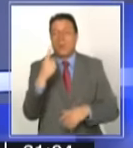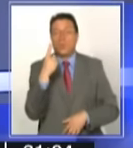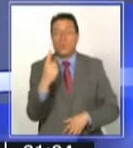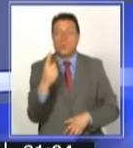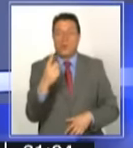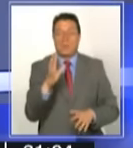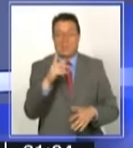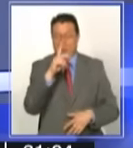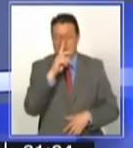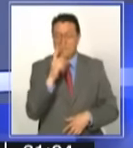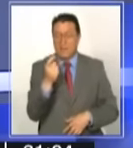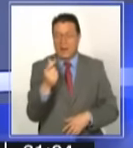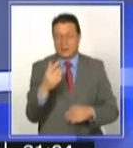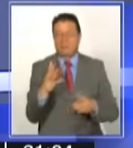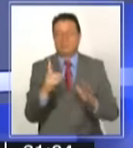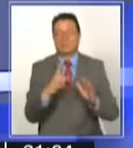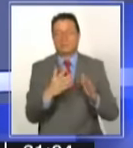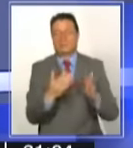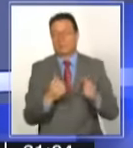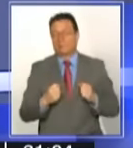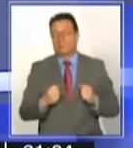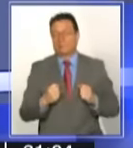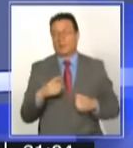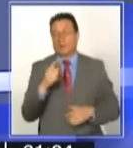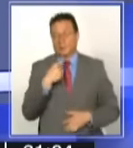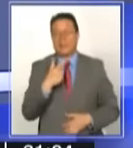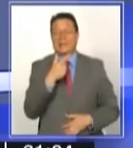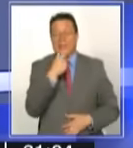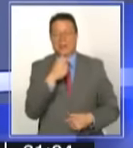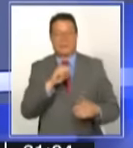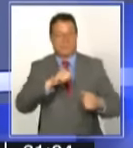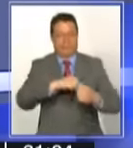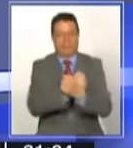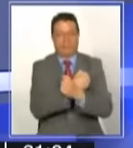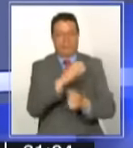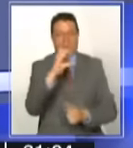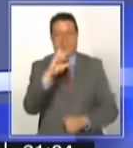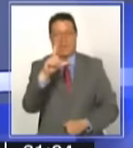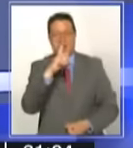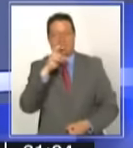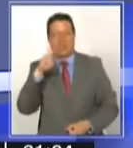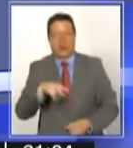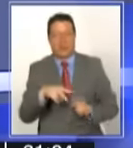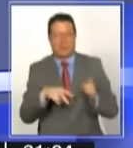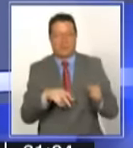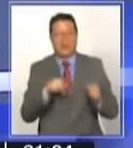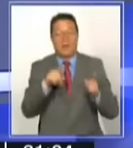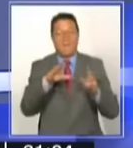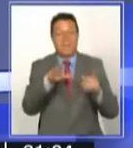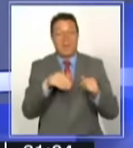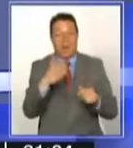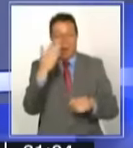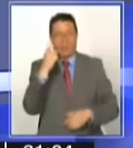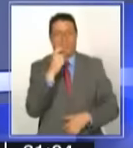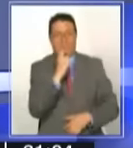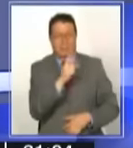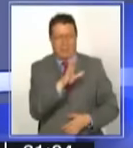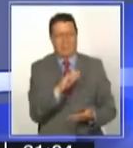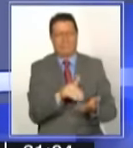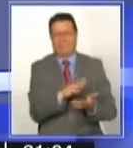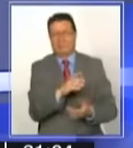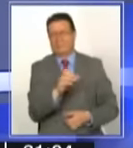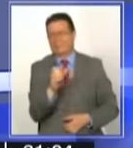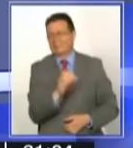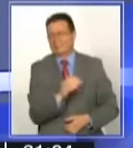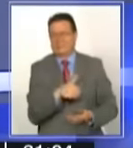parece haberse retractado. Intentar que se encarcele a Hillary Clinton, a la misma que por lo bajo llamó desagradable,